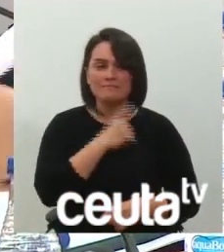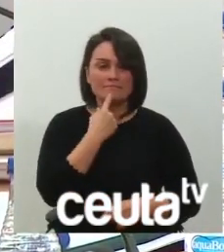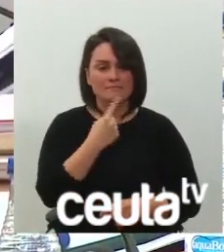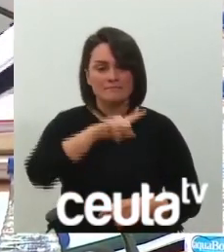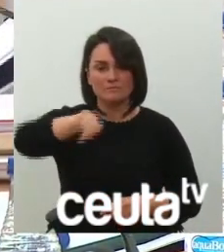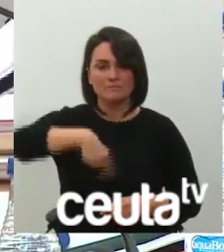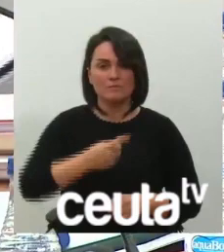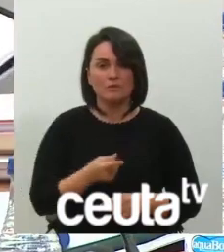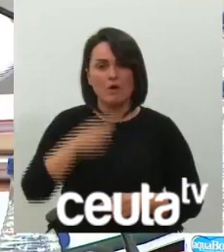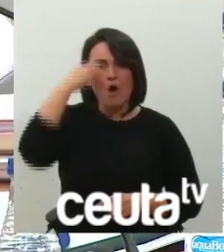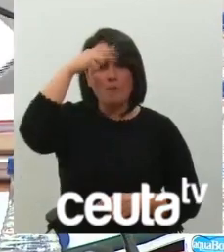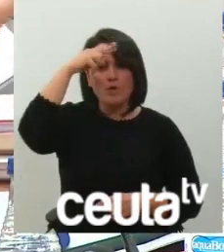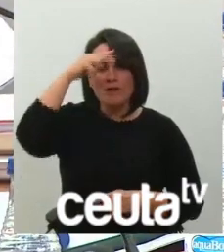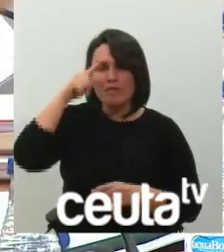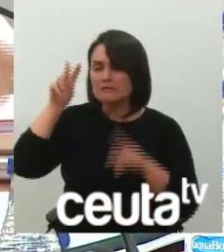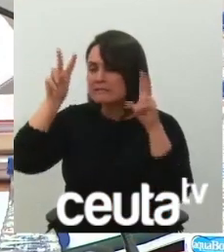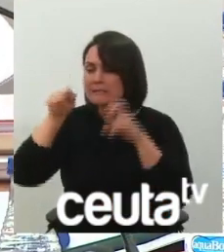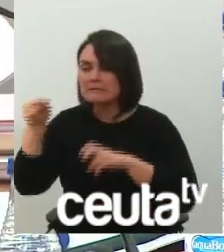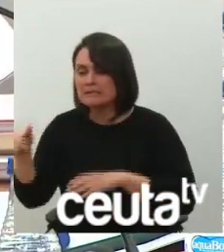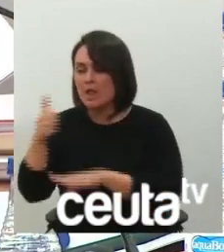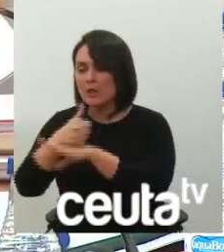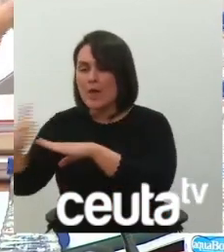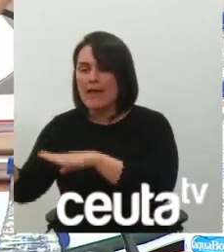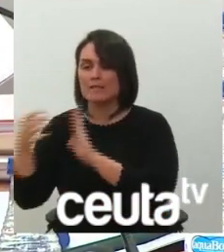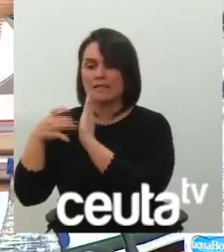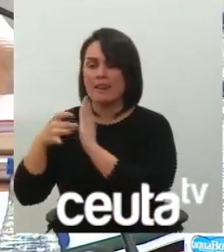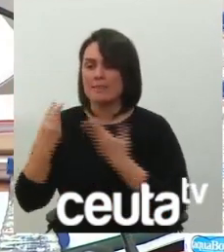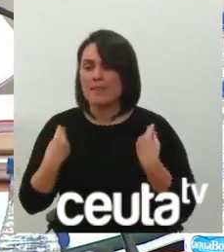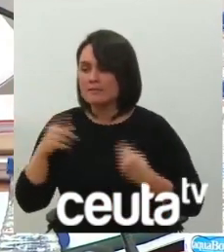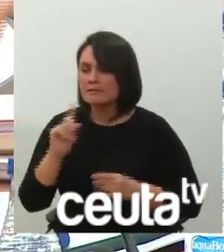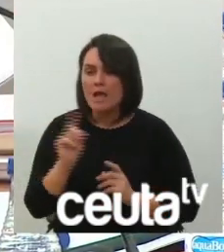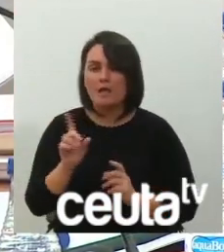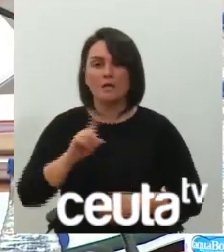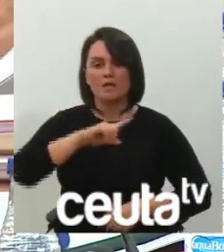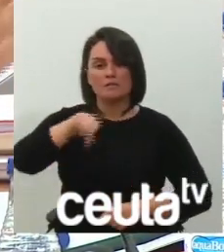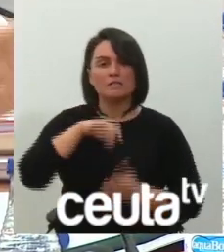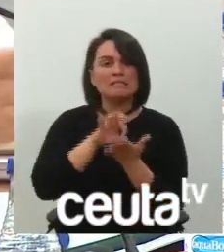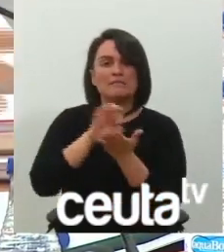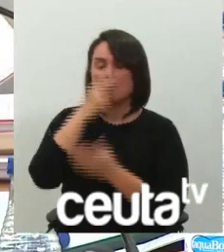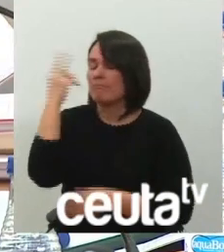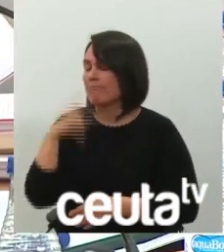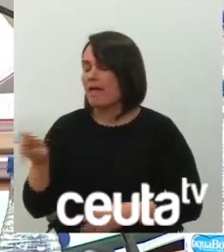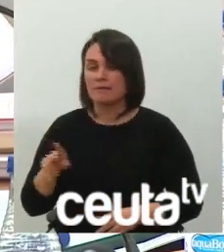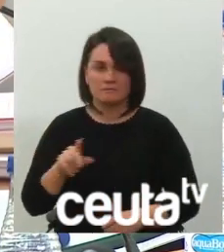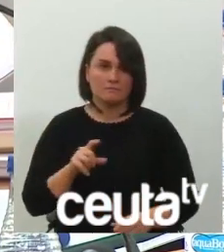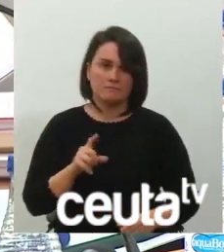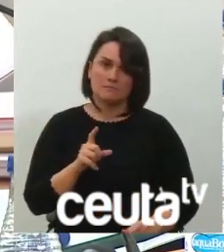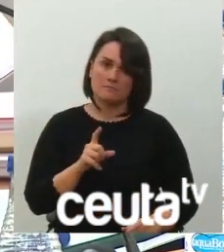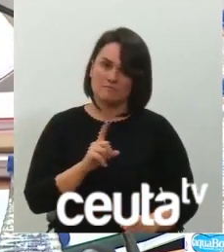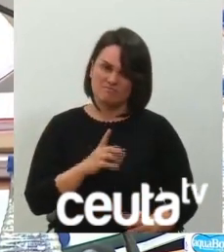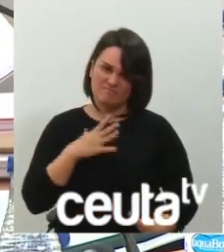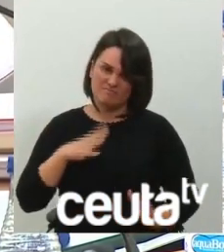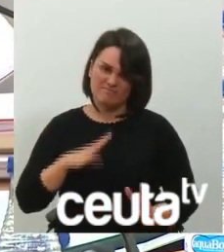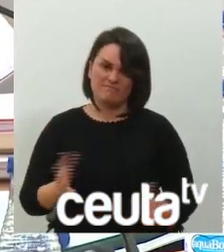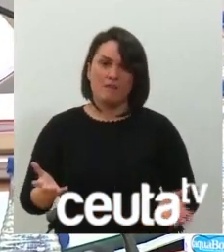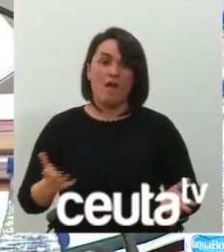del ciudadano que todo es a costa del ciudadano que no queremos unos buenos servicios y taiwán realmente de ver a lo suyo es verdaderamente